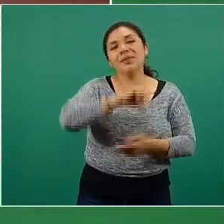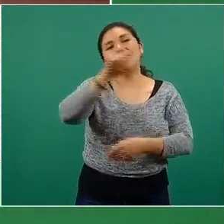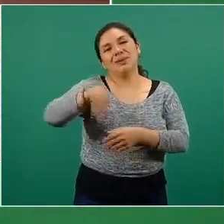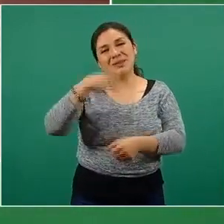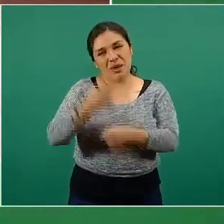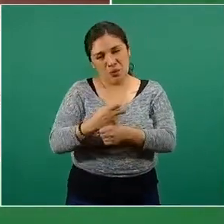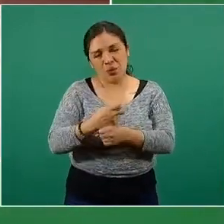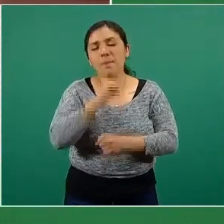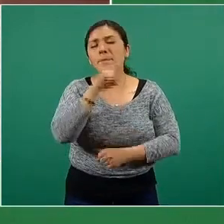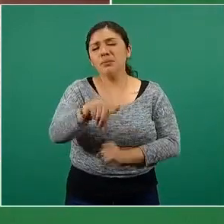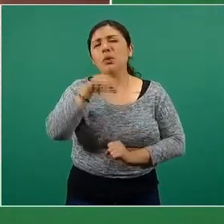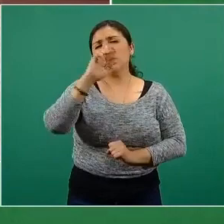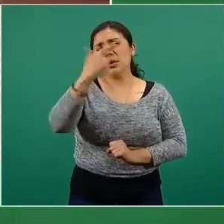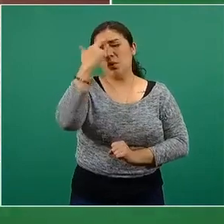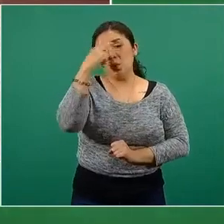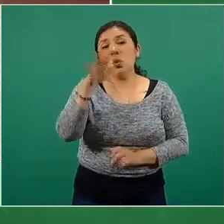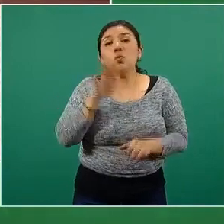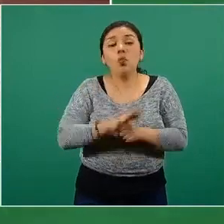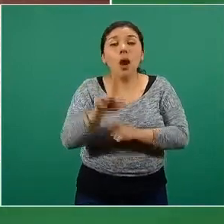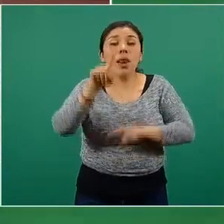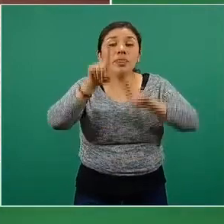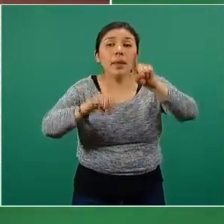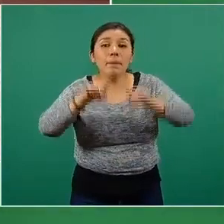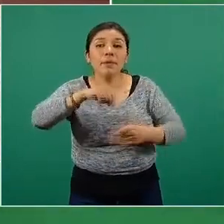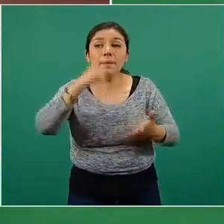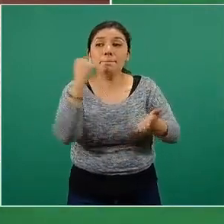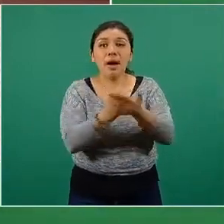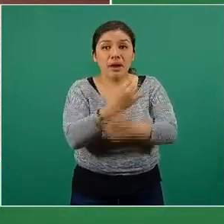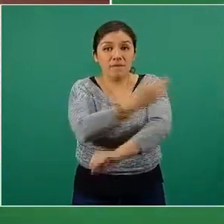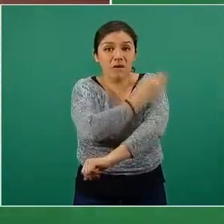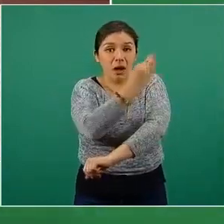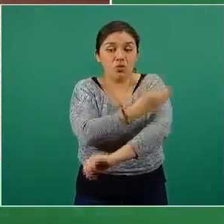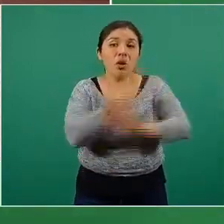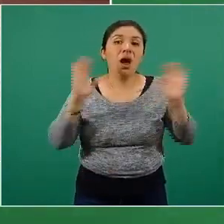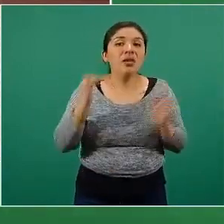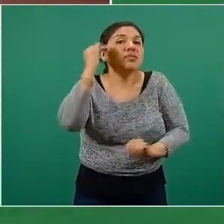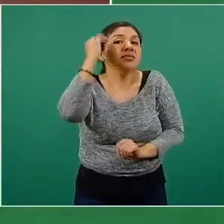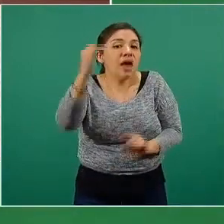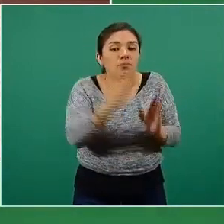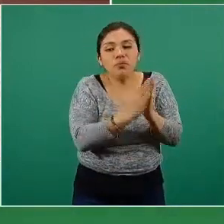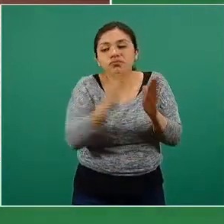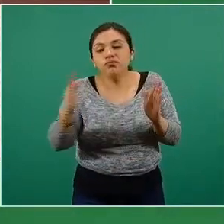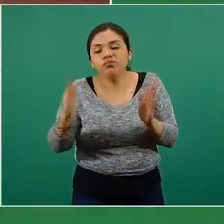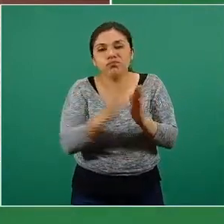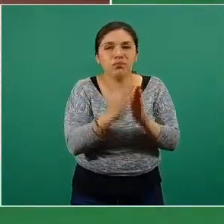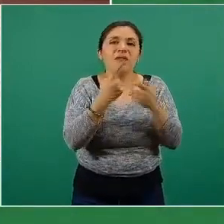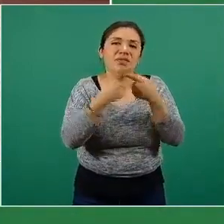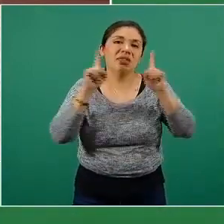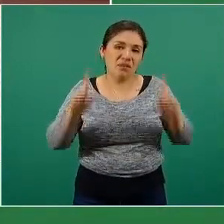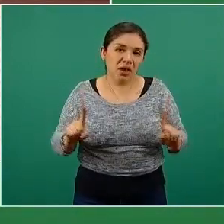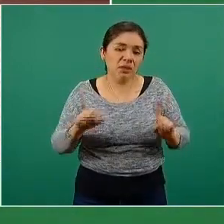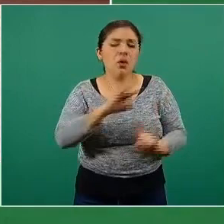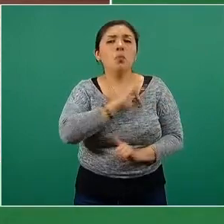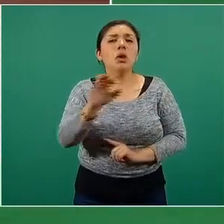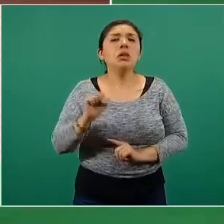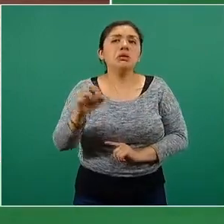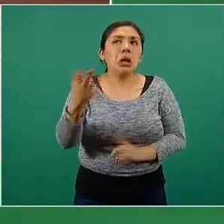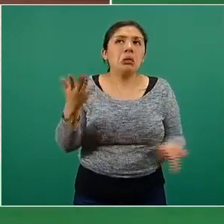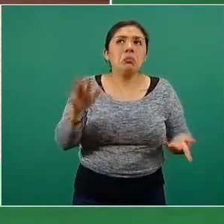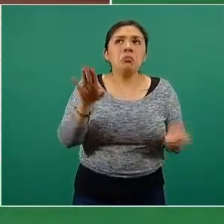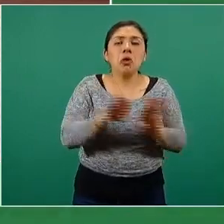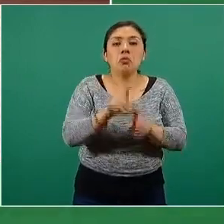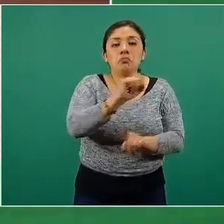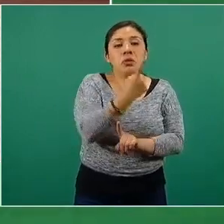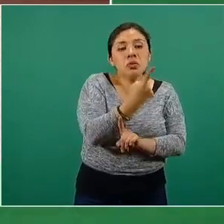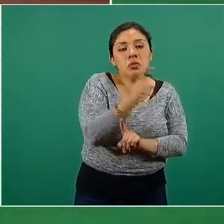hemos recordado, depende de la vacuna, también depende el esquema, depende el intervalo. Puede ir pues, desde